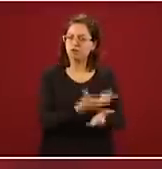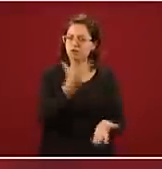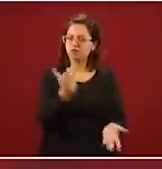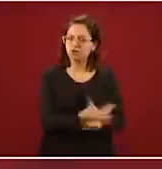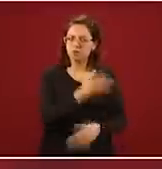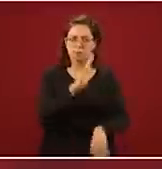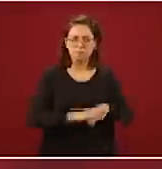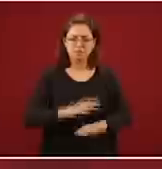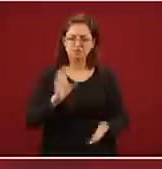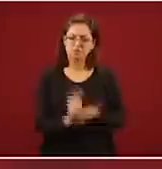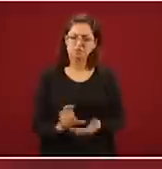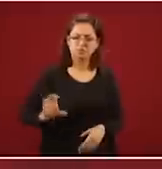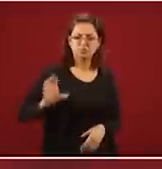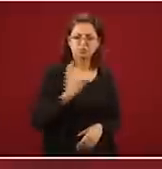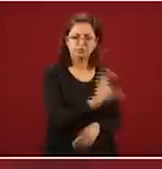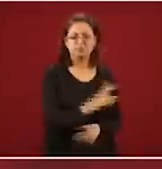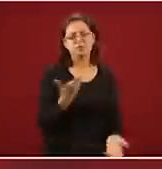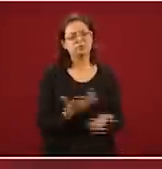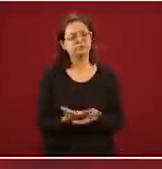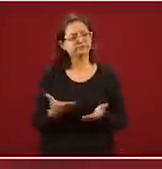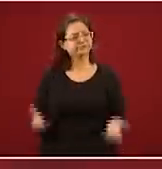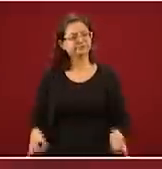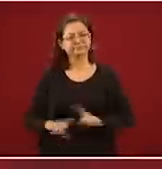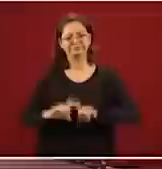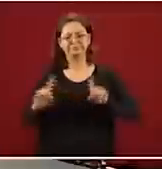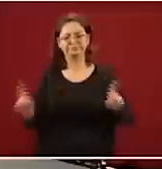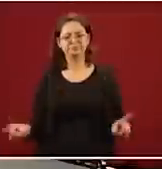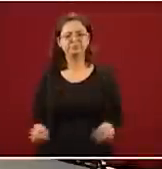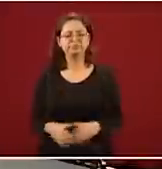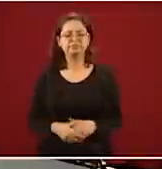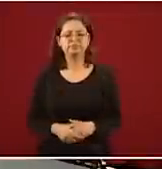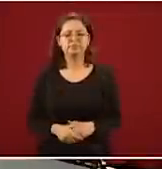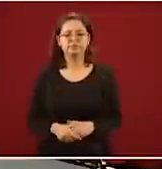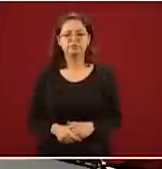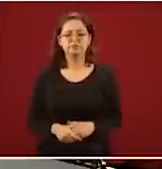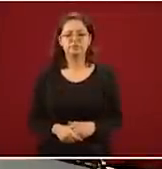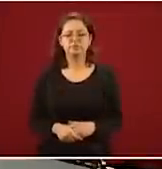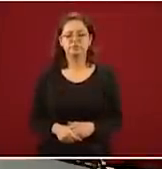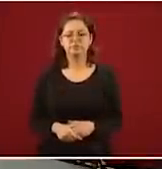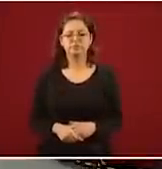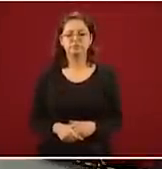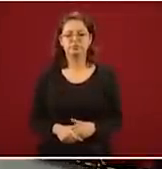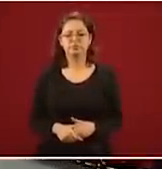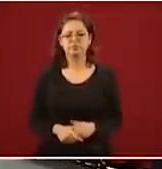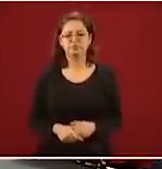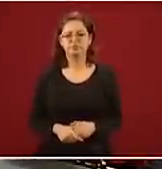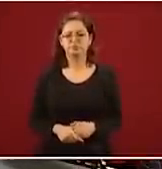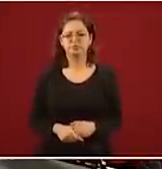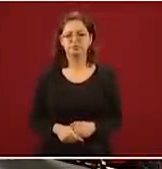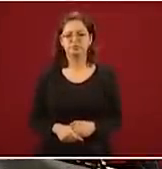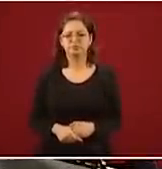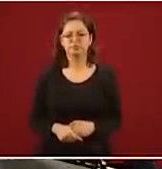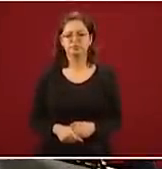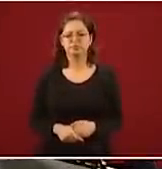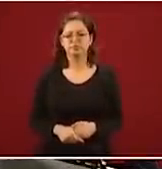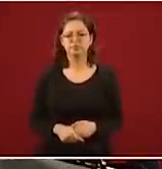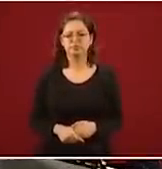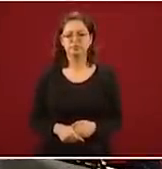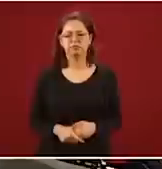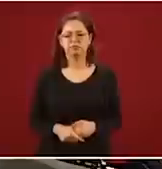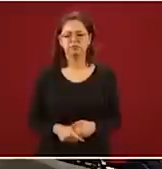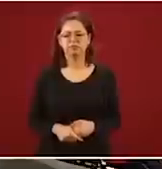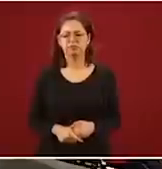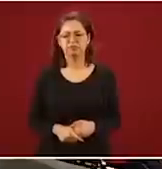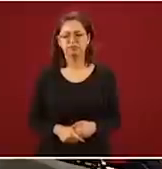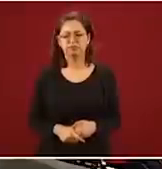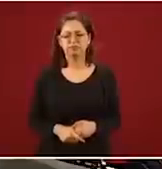Entonces, eso es lo que queremos resolver. Porque incluso en el tema de psiquiatría, por ejemplo, el medicamento para psiquiatría, hay bastante